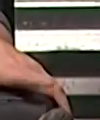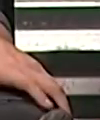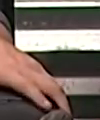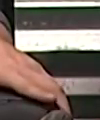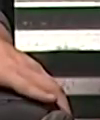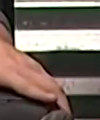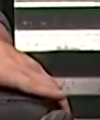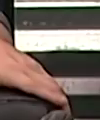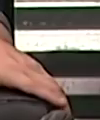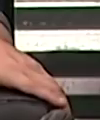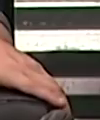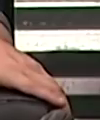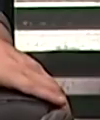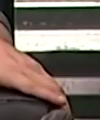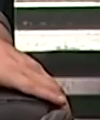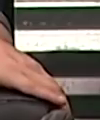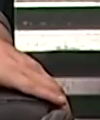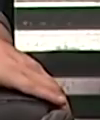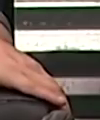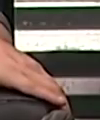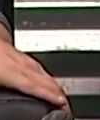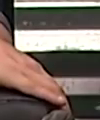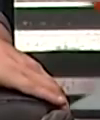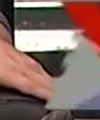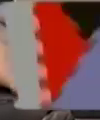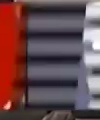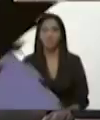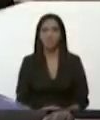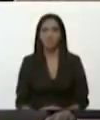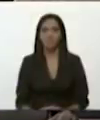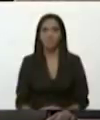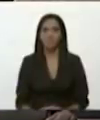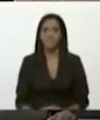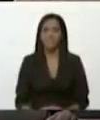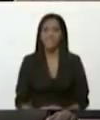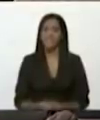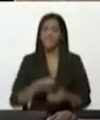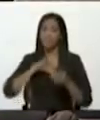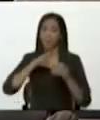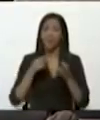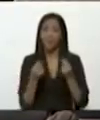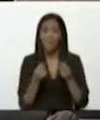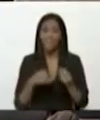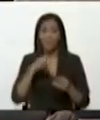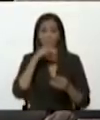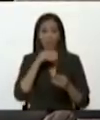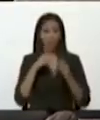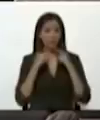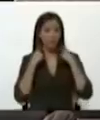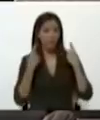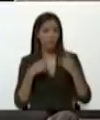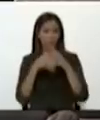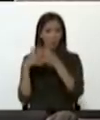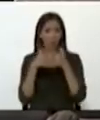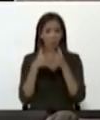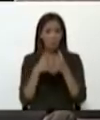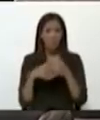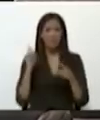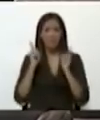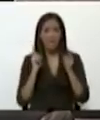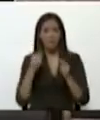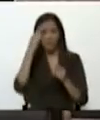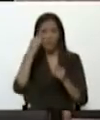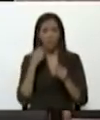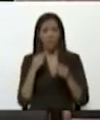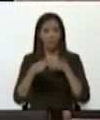Se robaron la plata, está recho Don Omar, está recho Jarecleto, está recha Madonna. Gracias a los compañeros de guerrilla.ninja en el Instagram. Casa